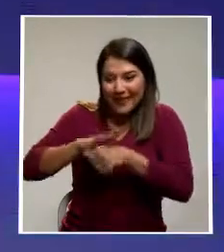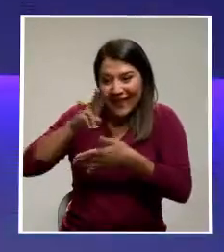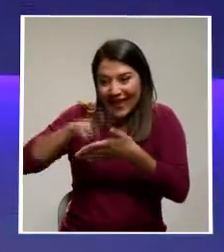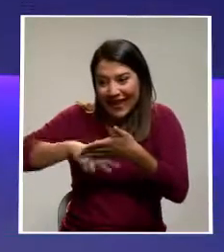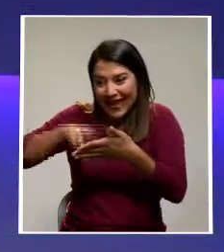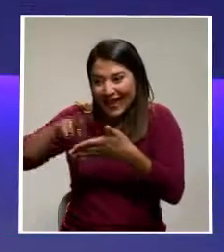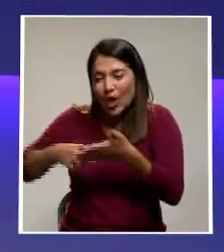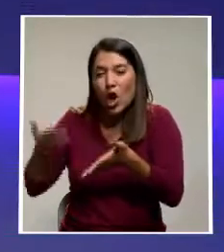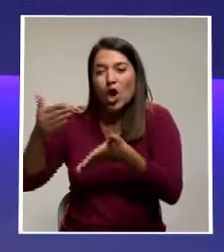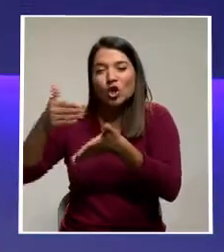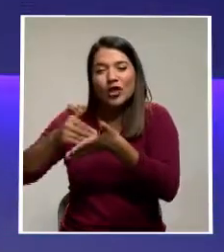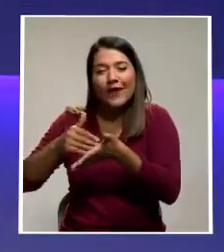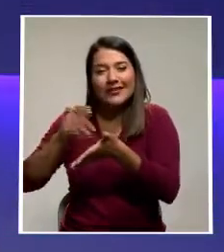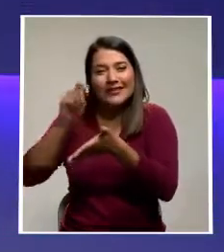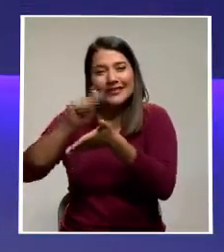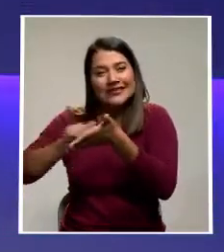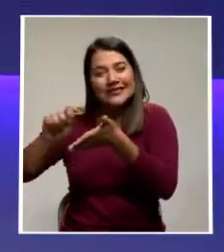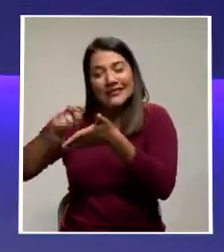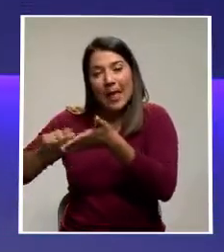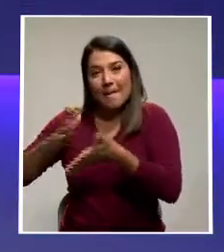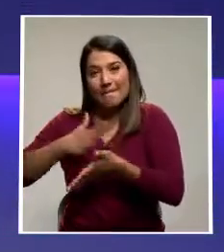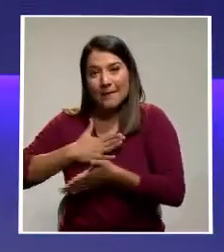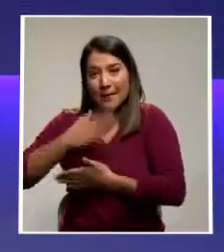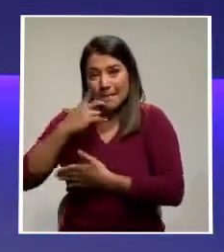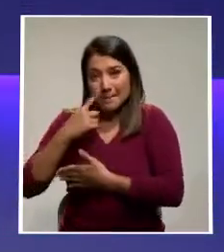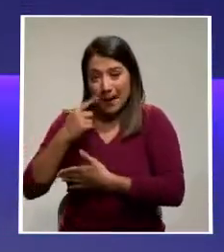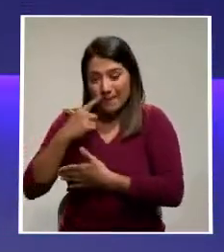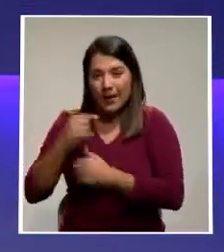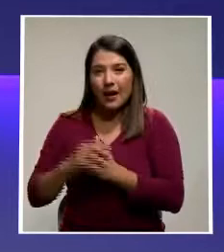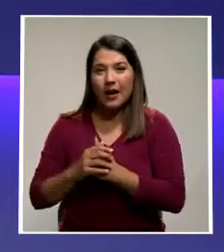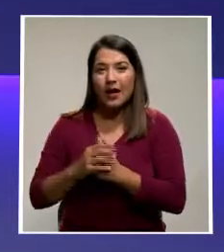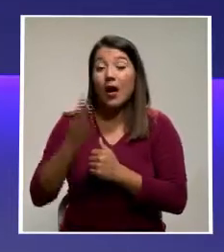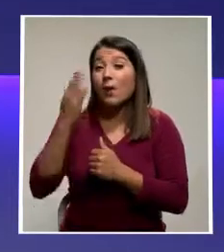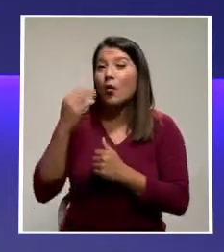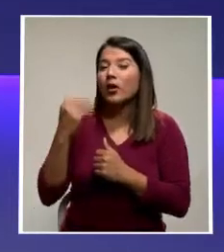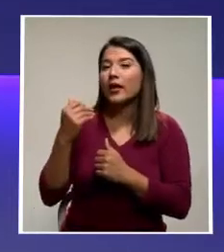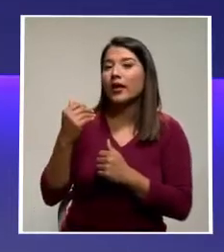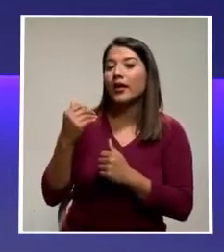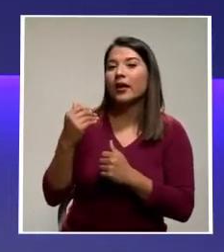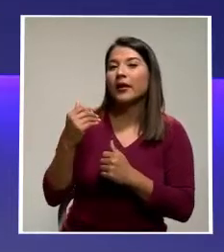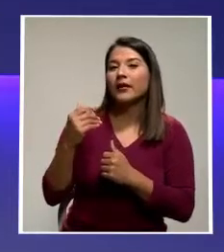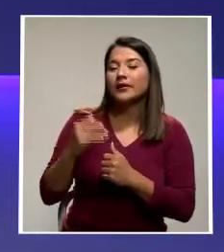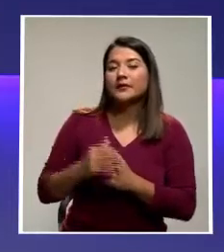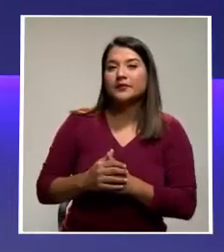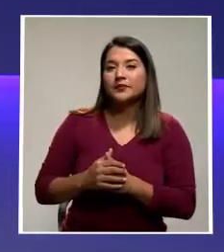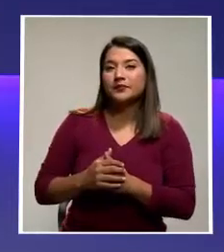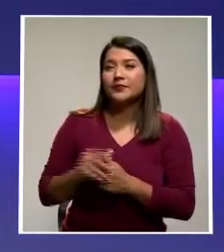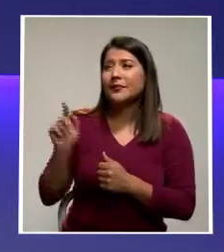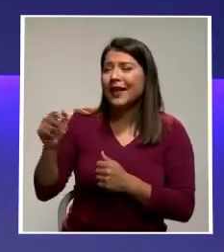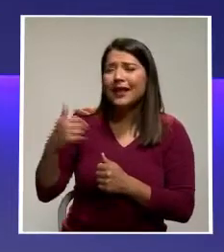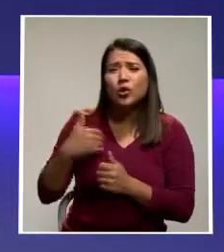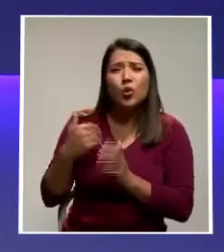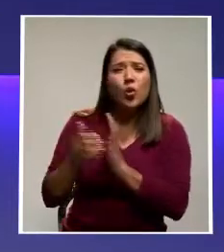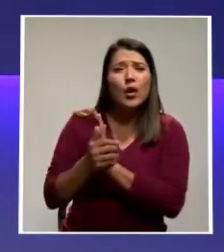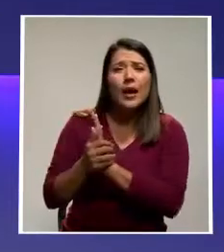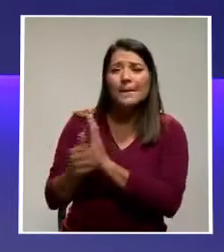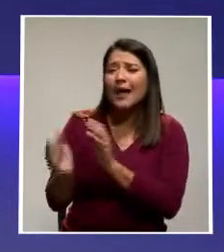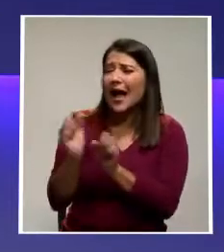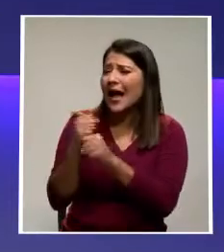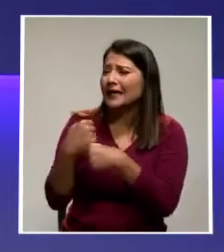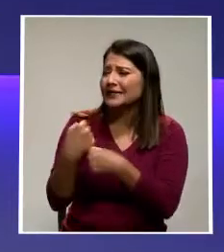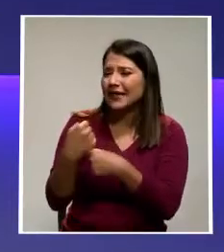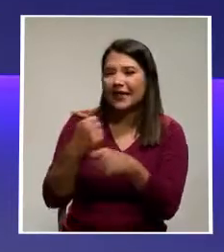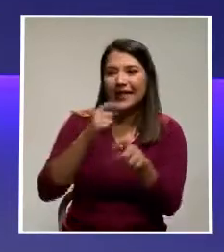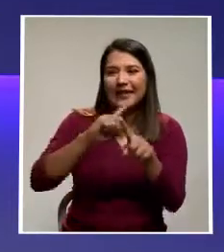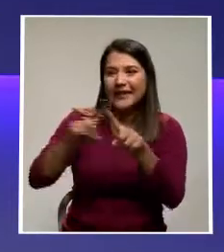el juego con el lenguaje. Porque además Fabián está por descubrirse. Fue capaz de hacer una obra literaria muy